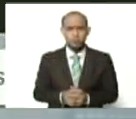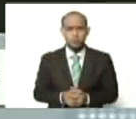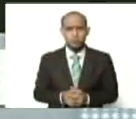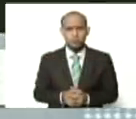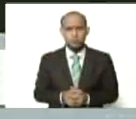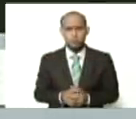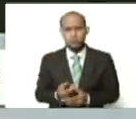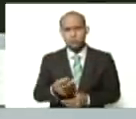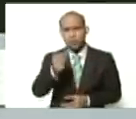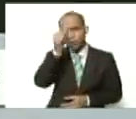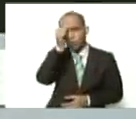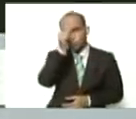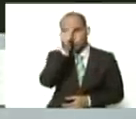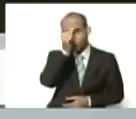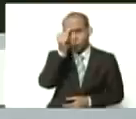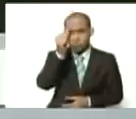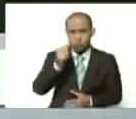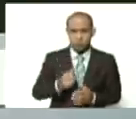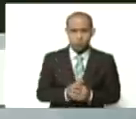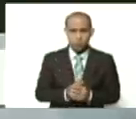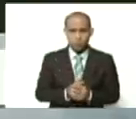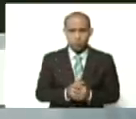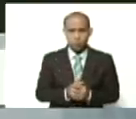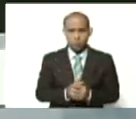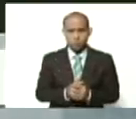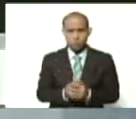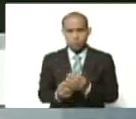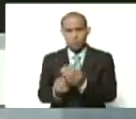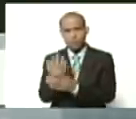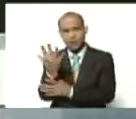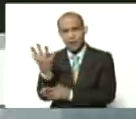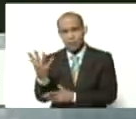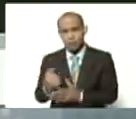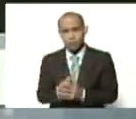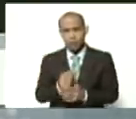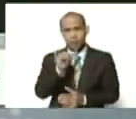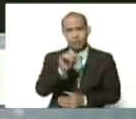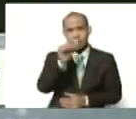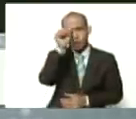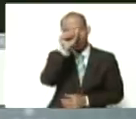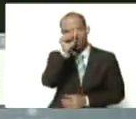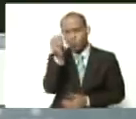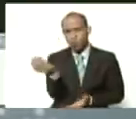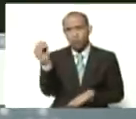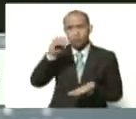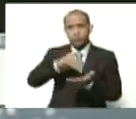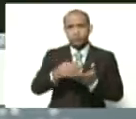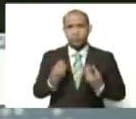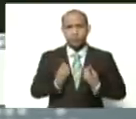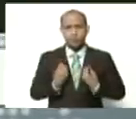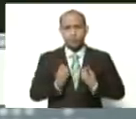entre el Domingo de Ramos y el Domingo de Resurrección.